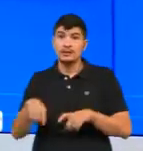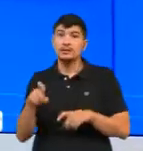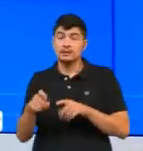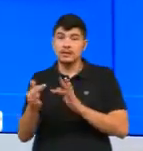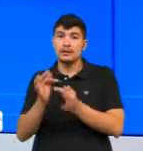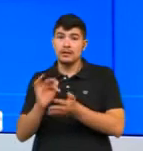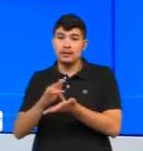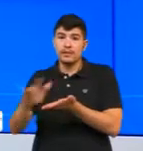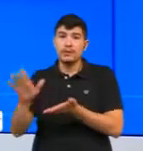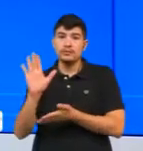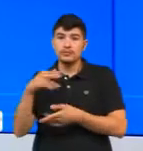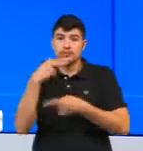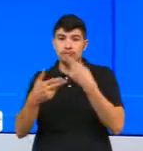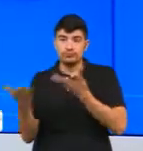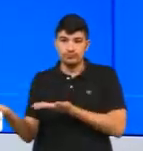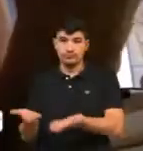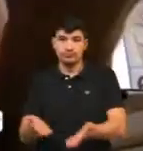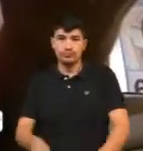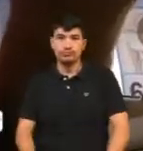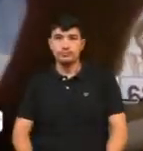urgencia. Este es su caso.